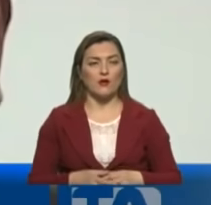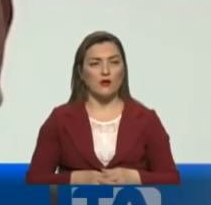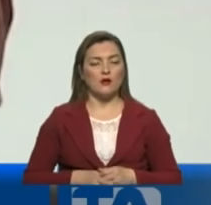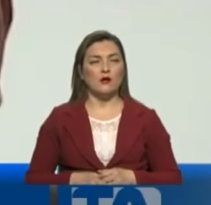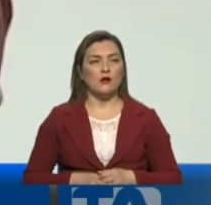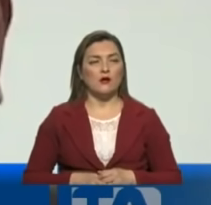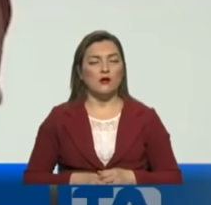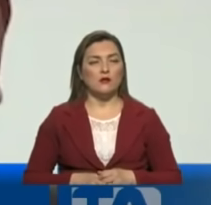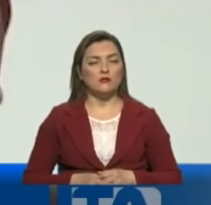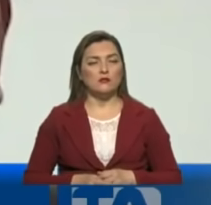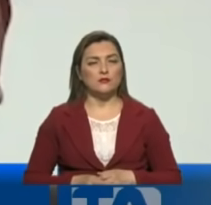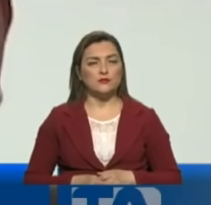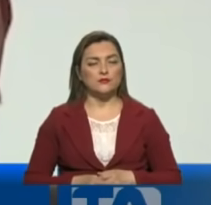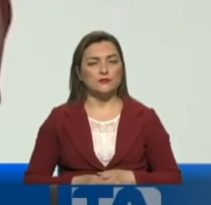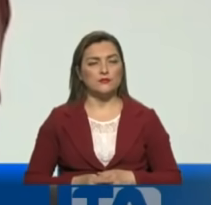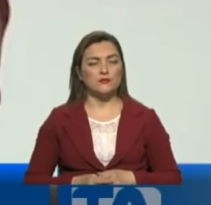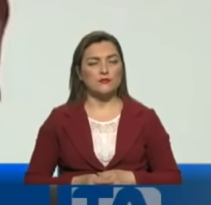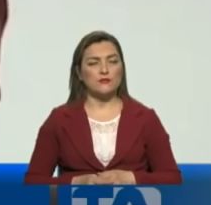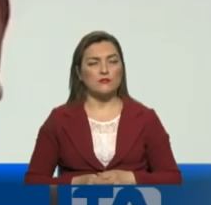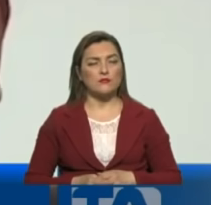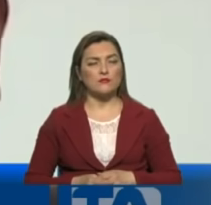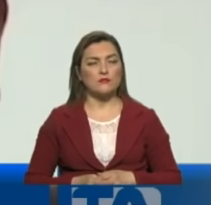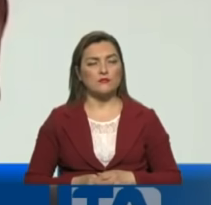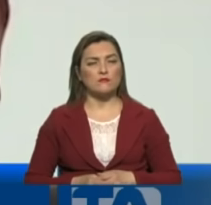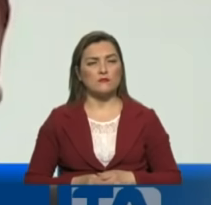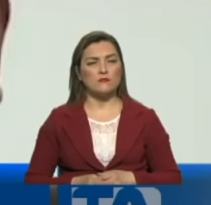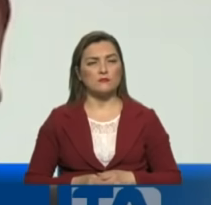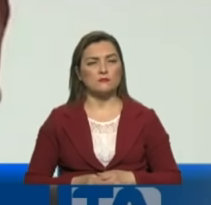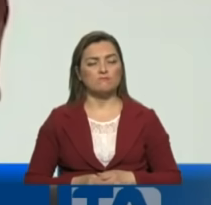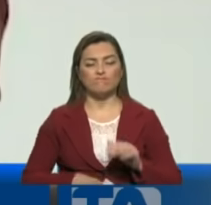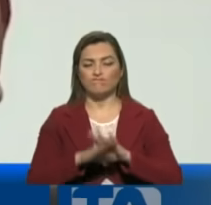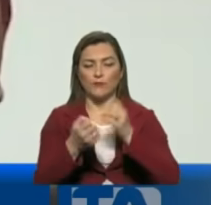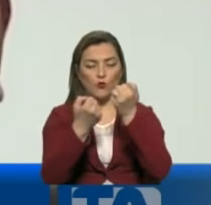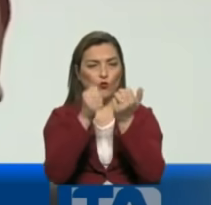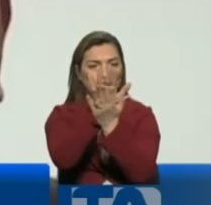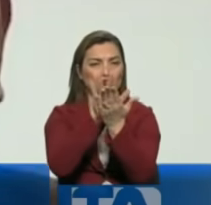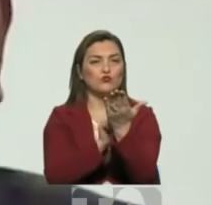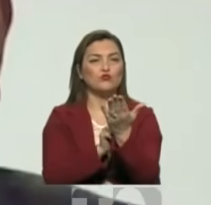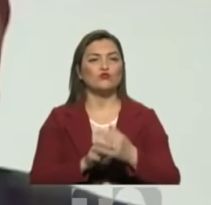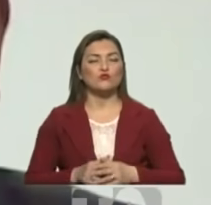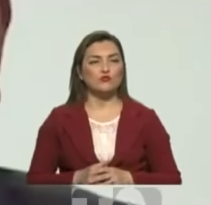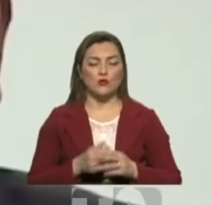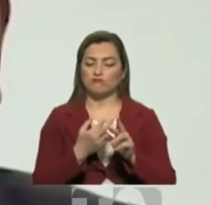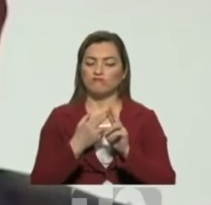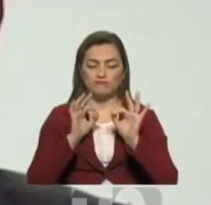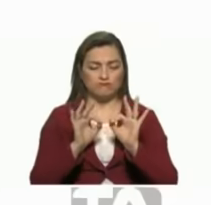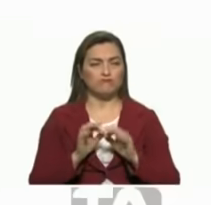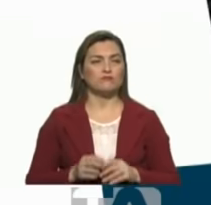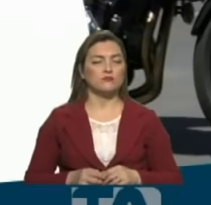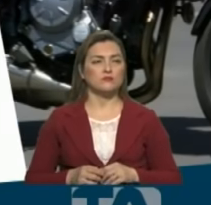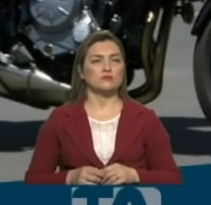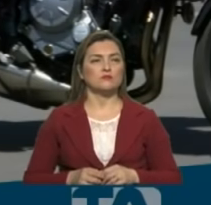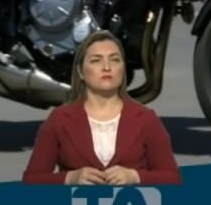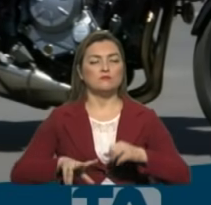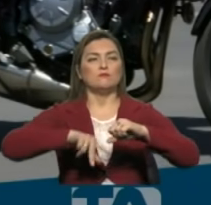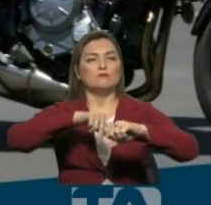tenemos previsto darles el mayor apoyo para que el proyecto tenga los resultados deseados. A